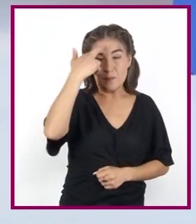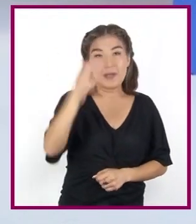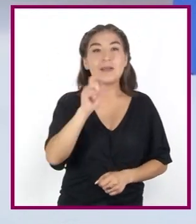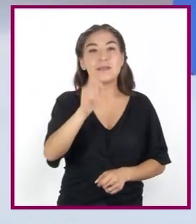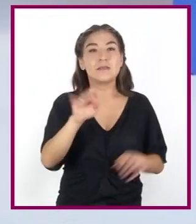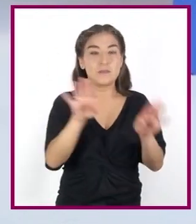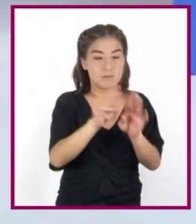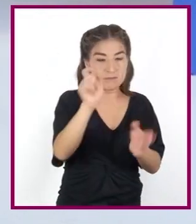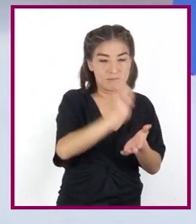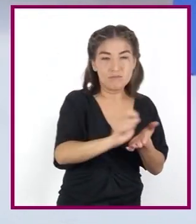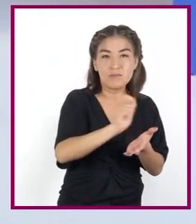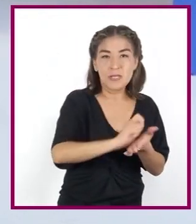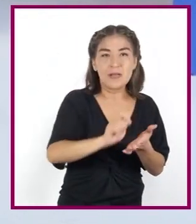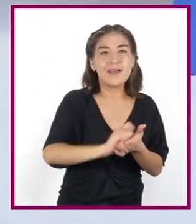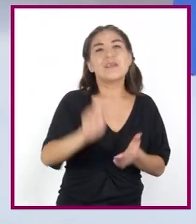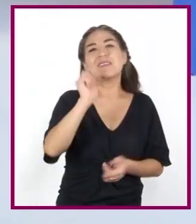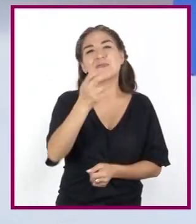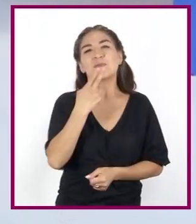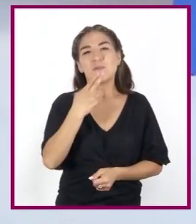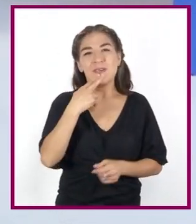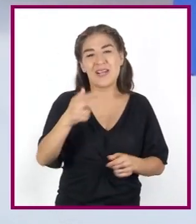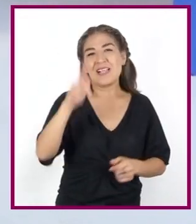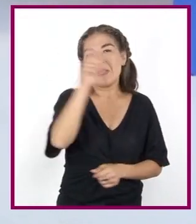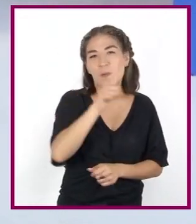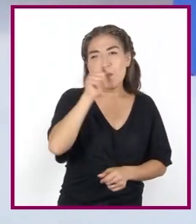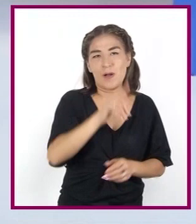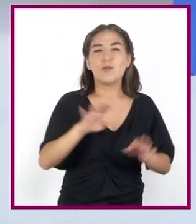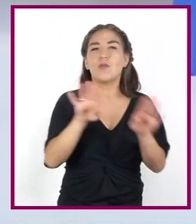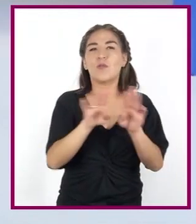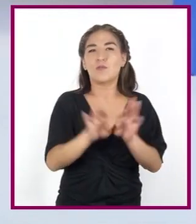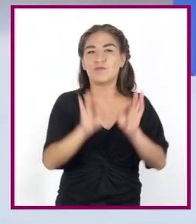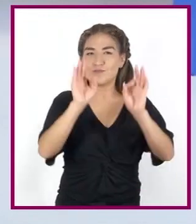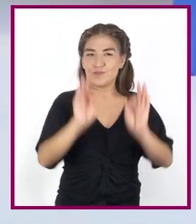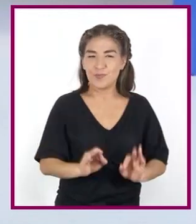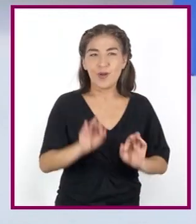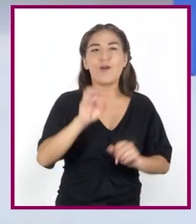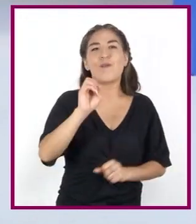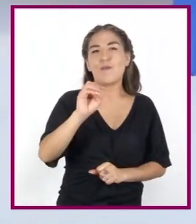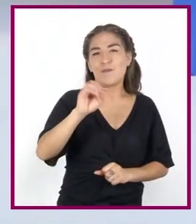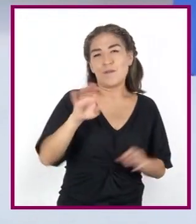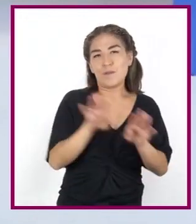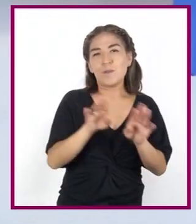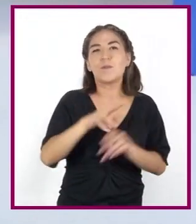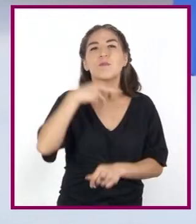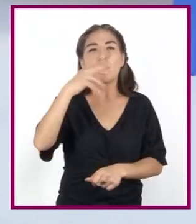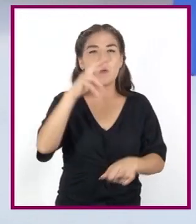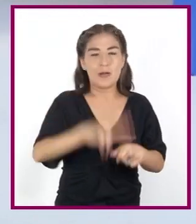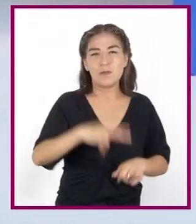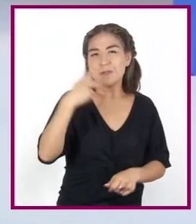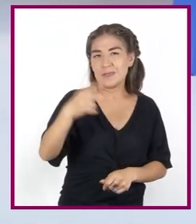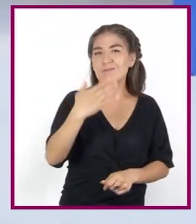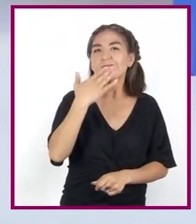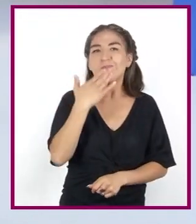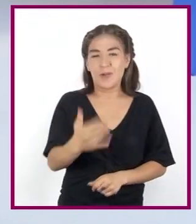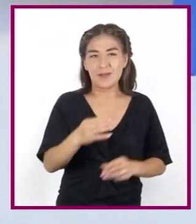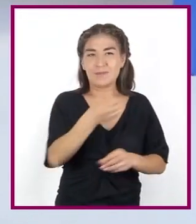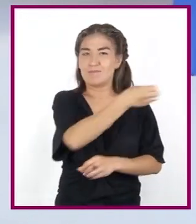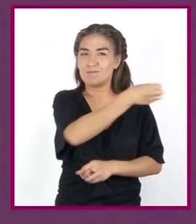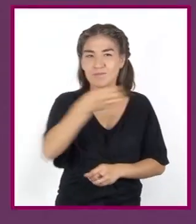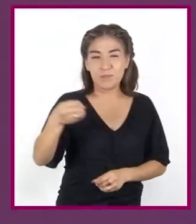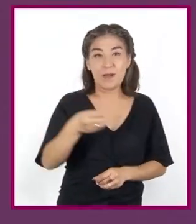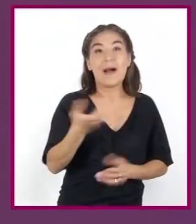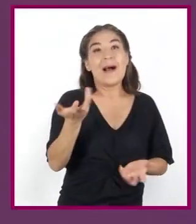documentos escritos, utilizan un lenguaje formal, acompañado de vocabulario propio, por lo cual en algunas